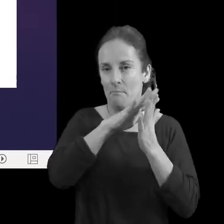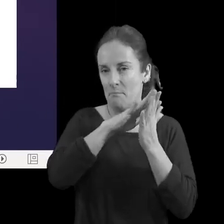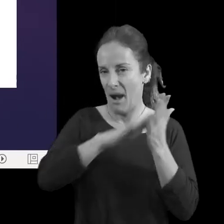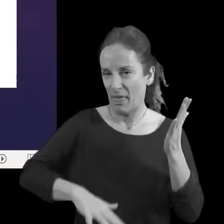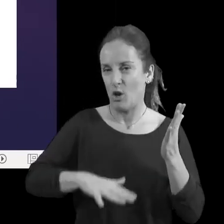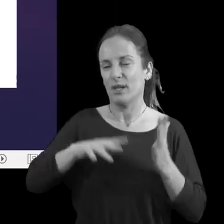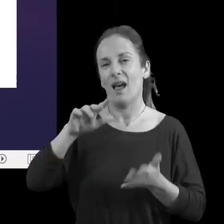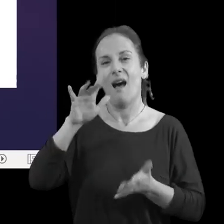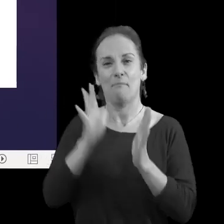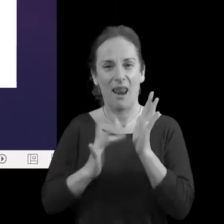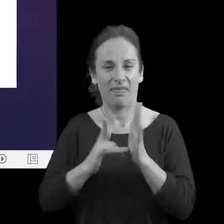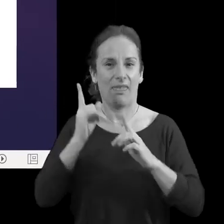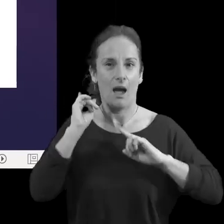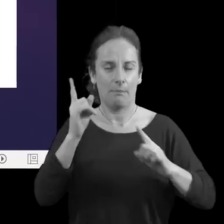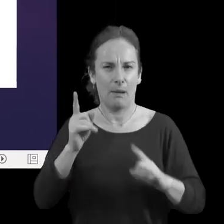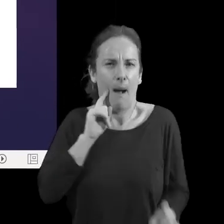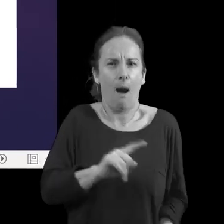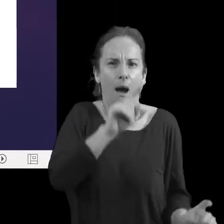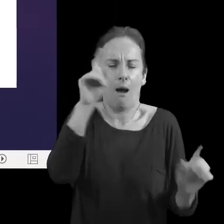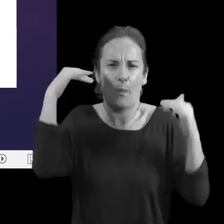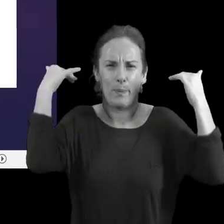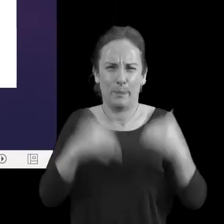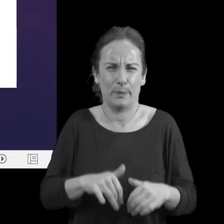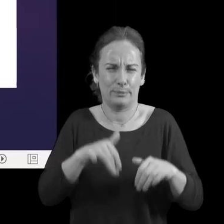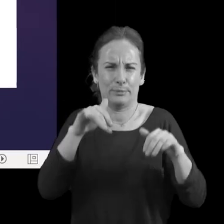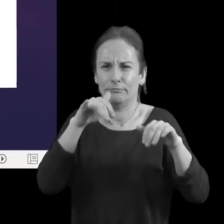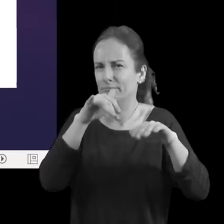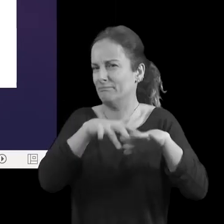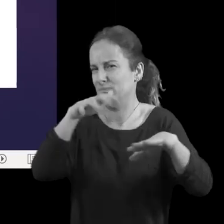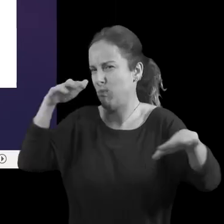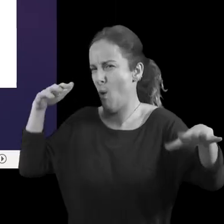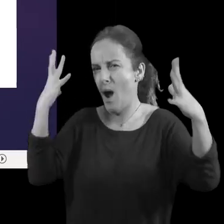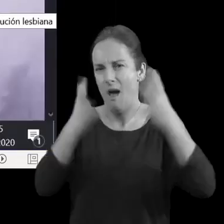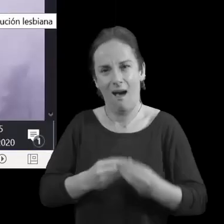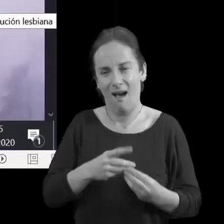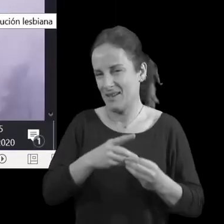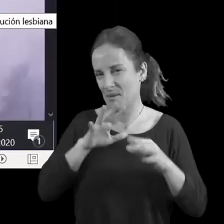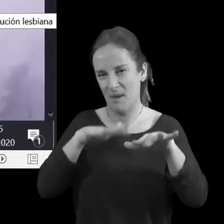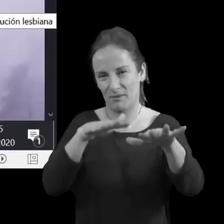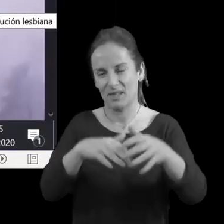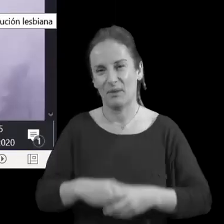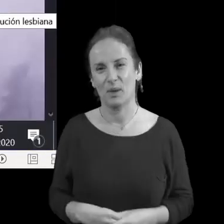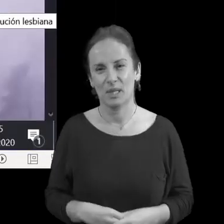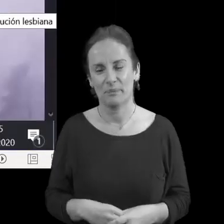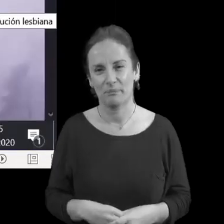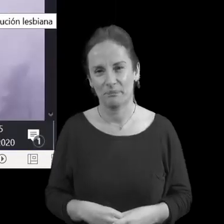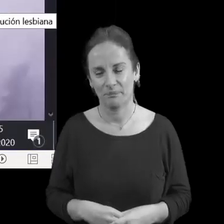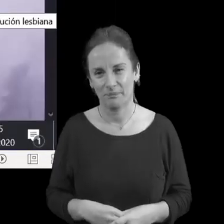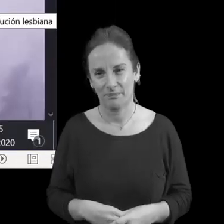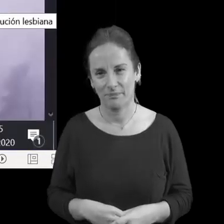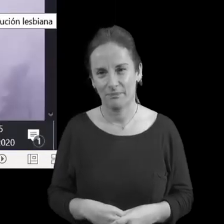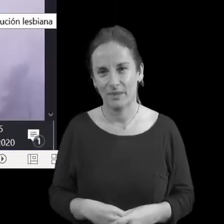también, ¿no? Bilbao, son realmente, bueno, muy numerosas, ¿no? Quería comentaros también aquí